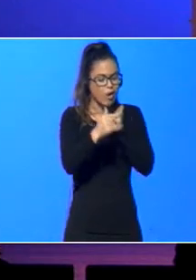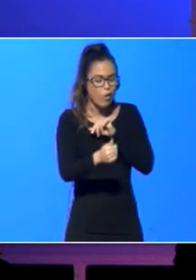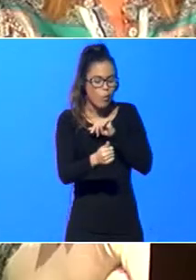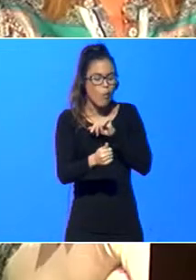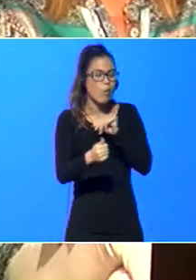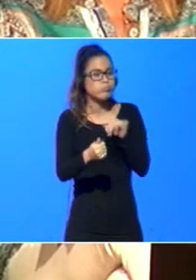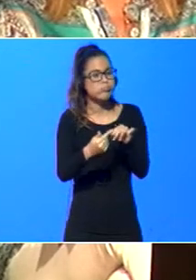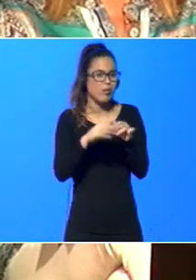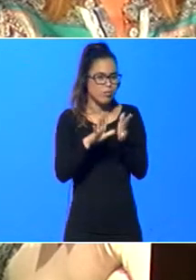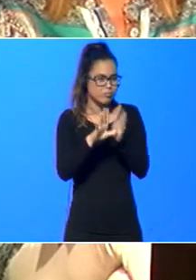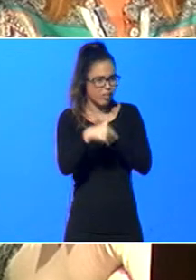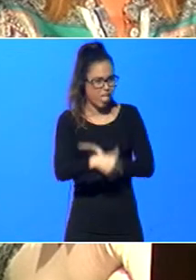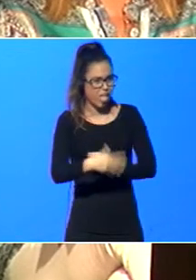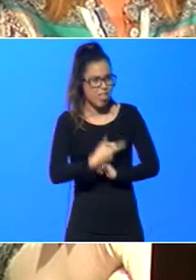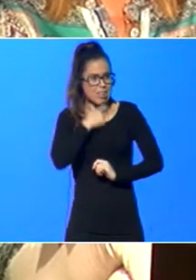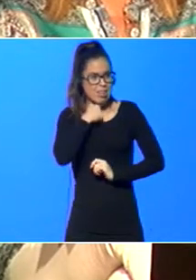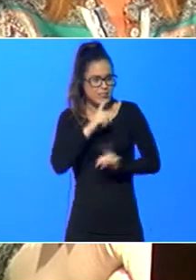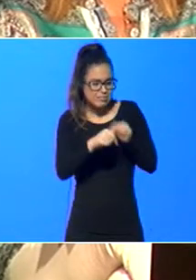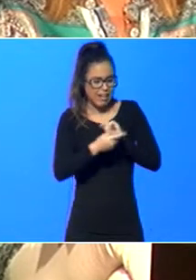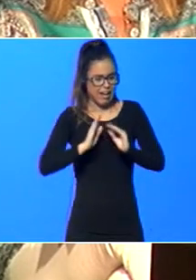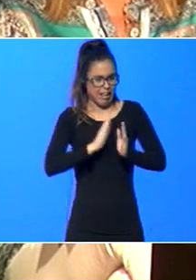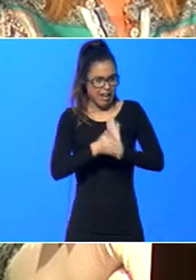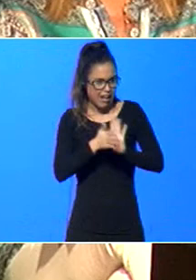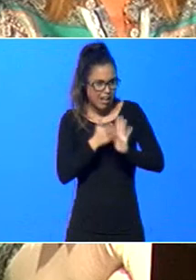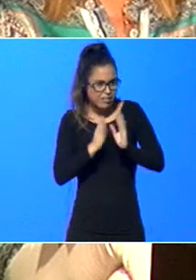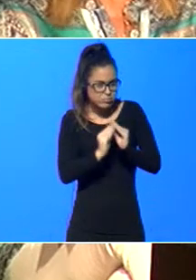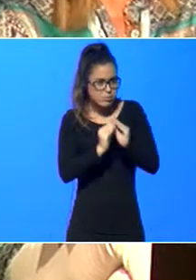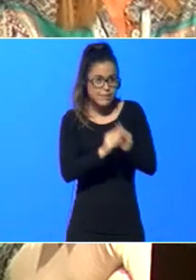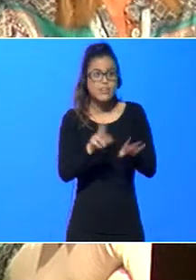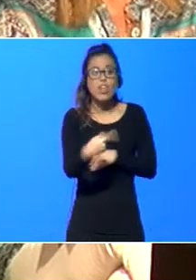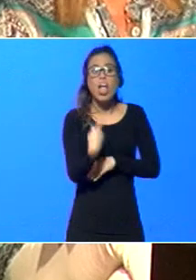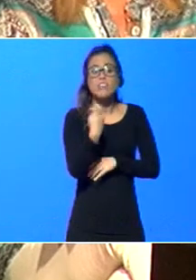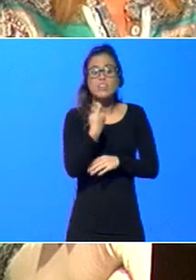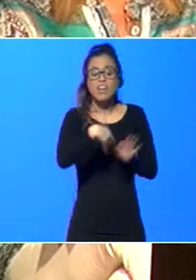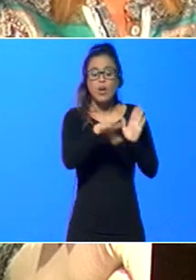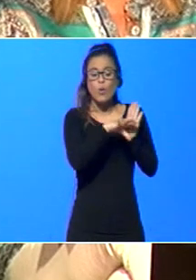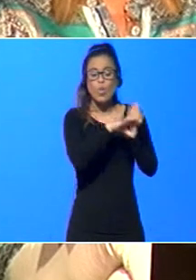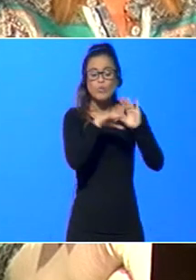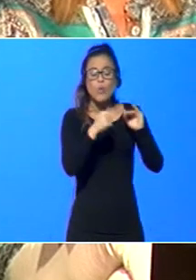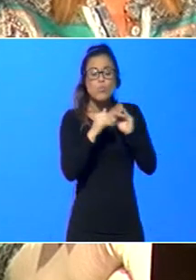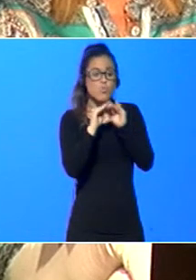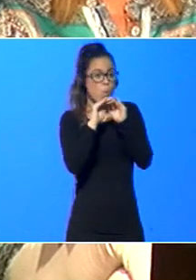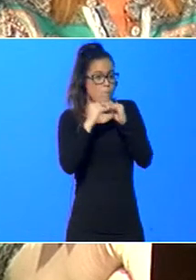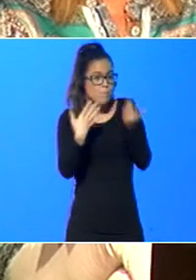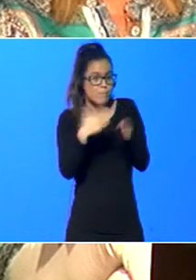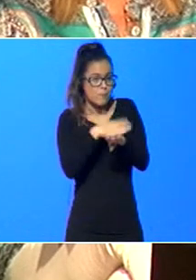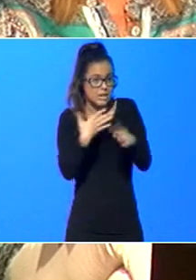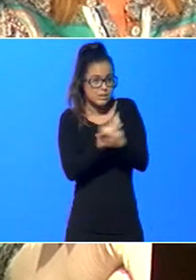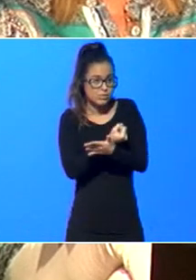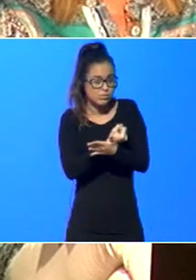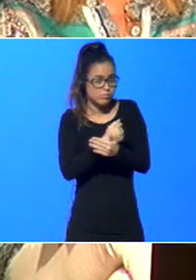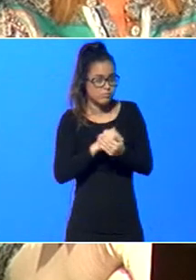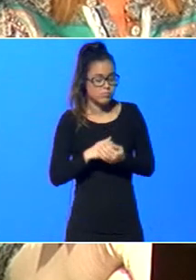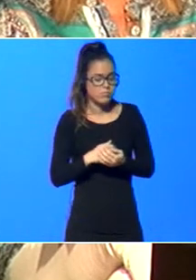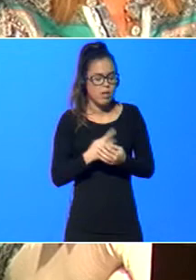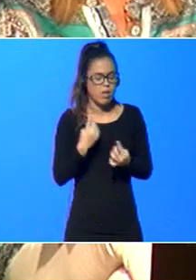aurretik egiteko kurrikuluna eta diseinua universala izan behar da, eta gauza asko batzutan ez